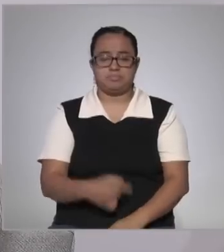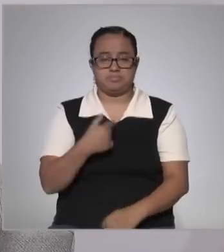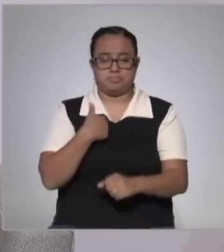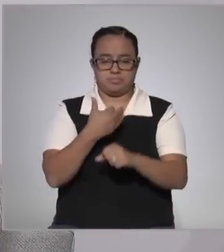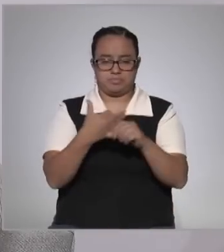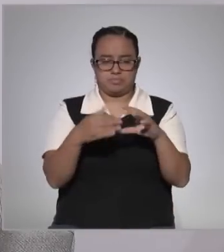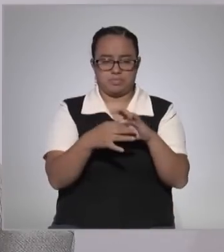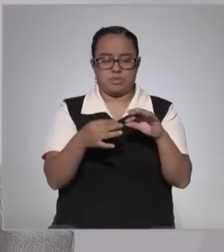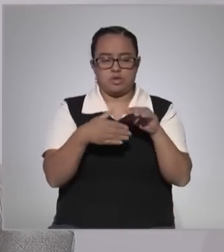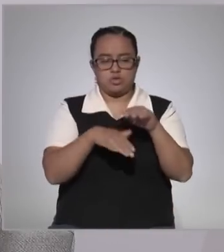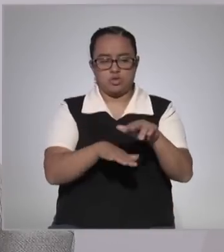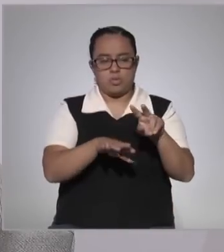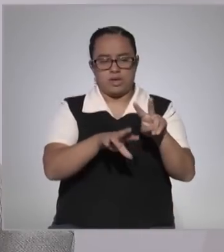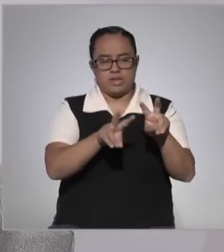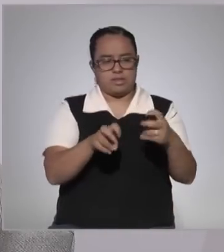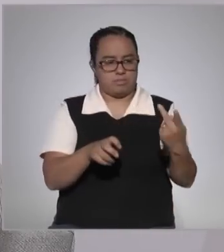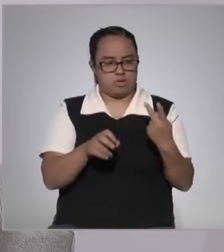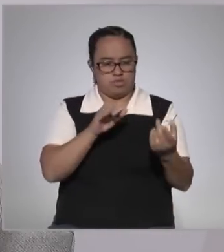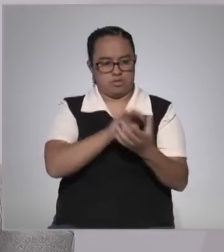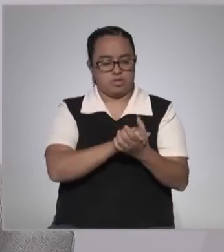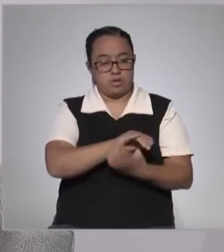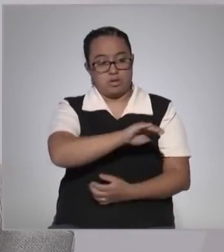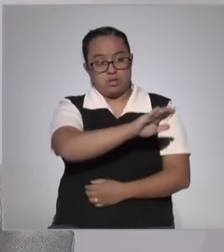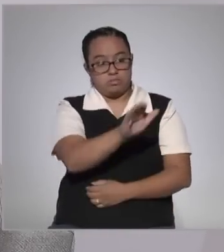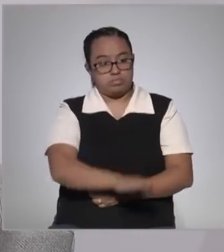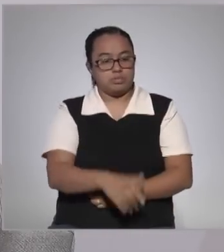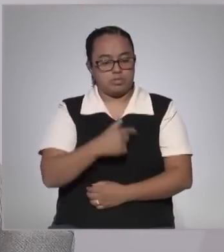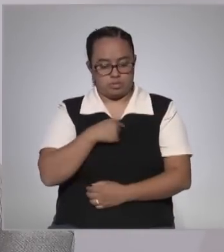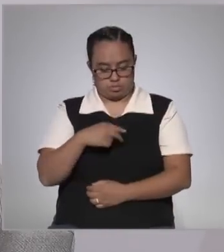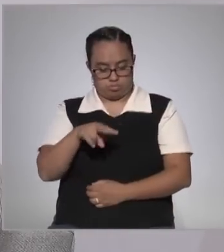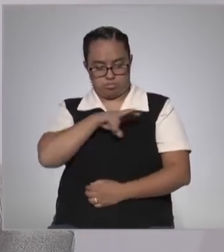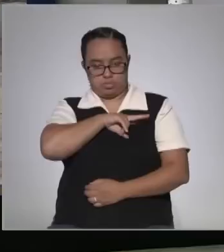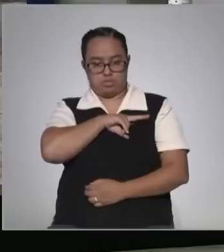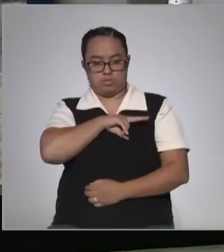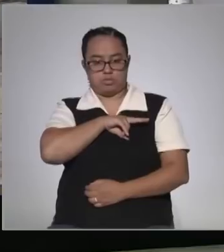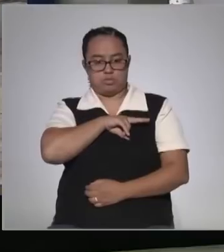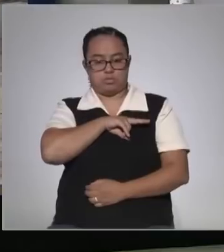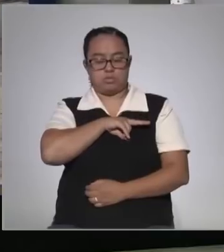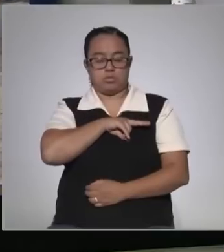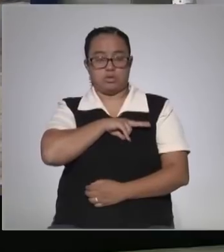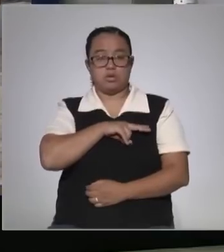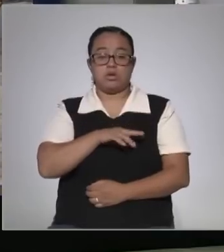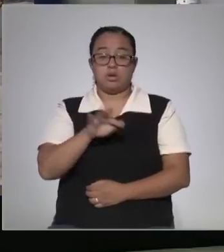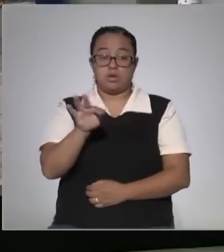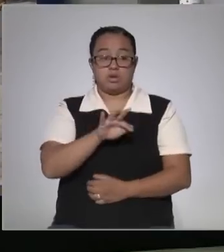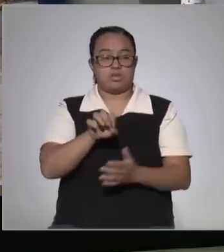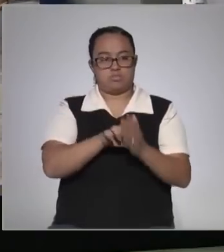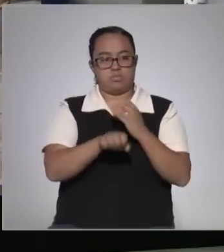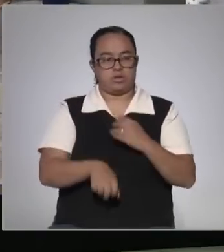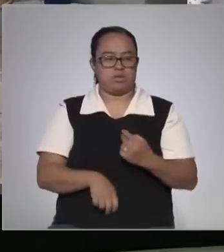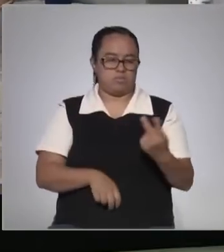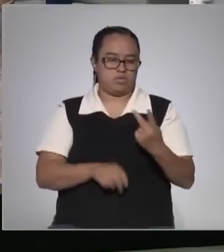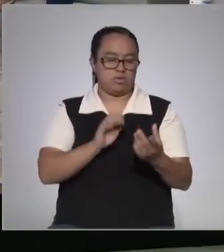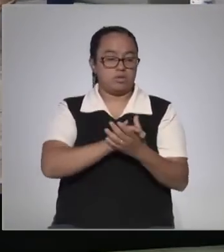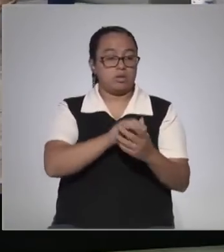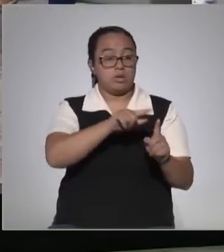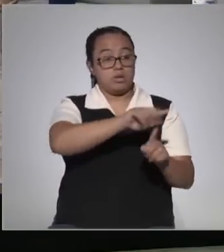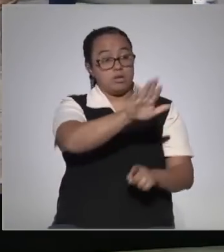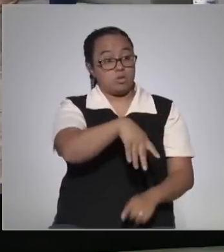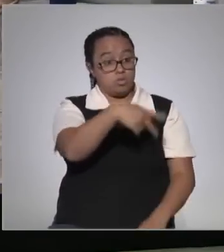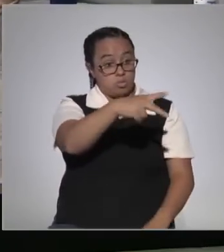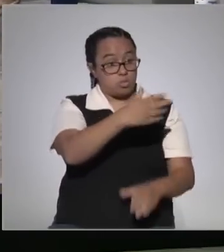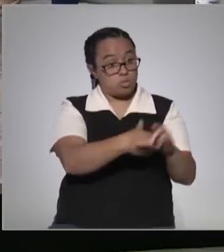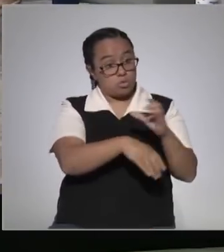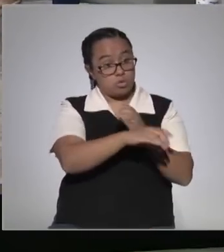los fallecimientos de las parejas, de la viudez. Si se muere alguien y tuvo